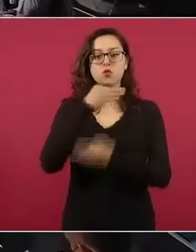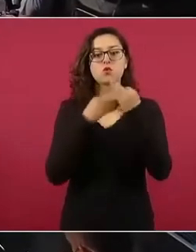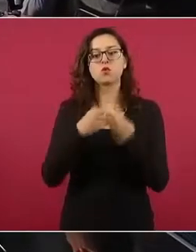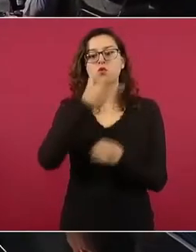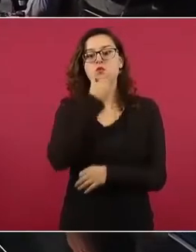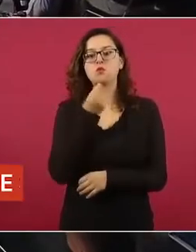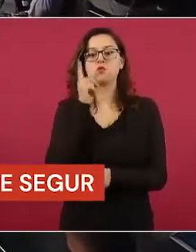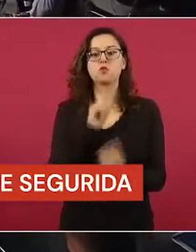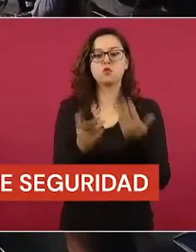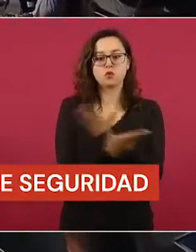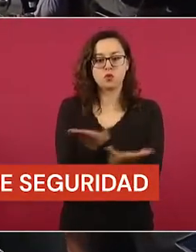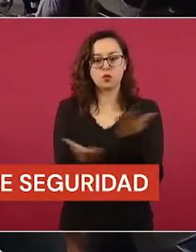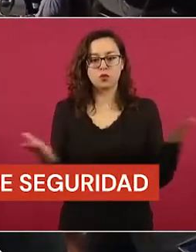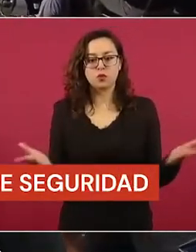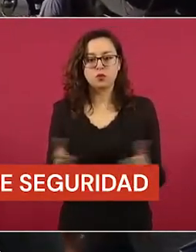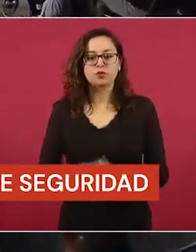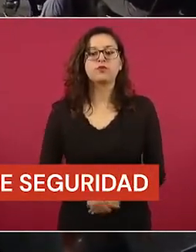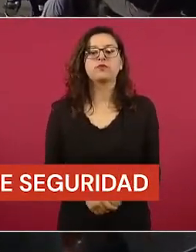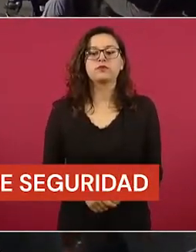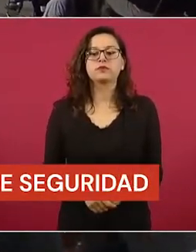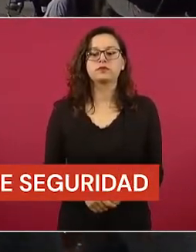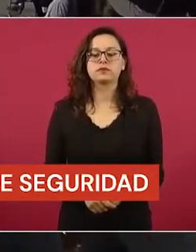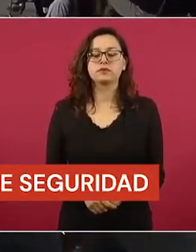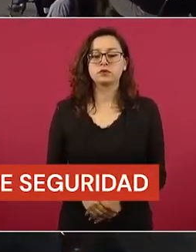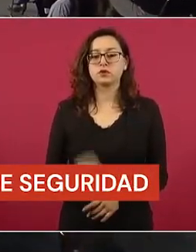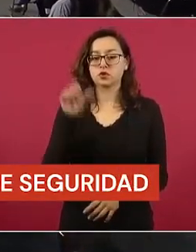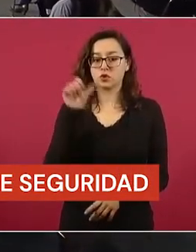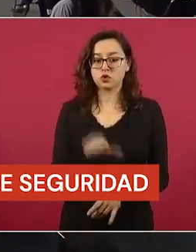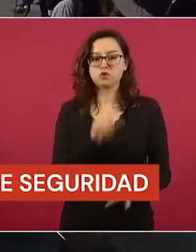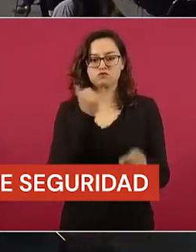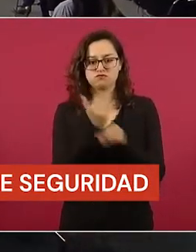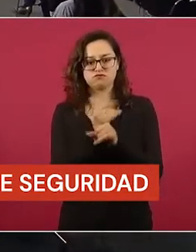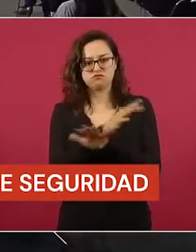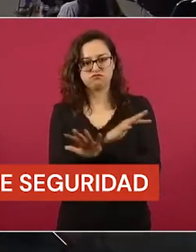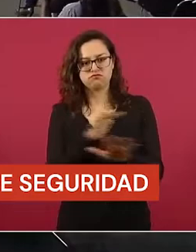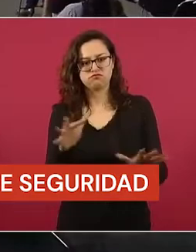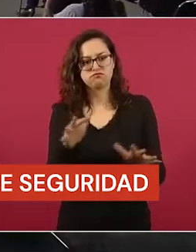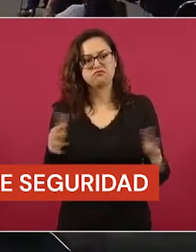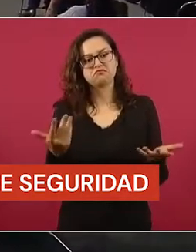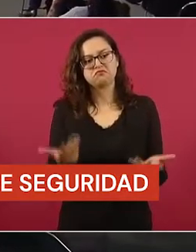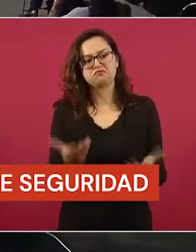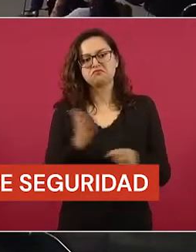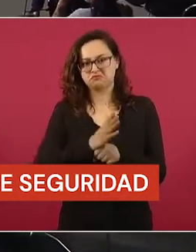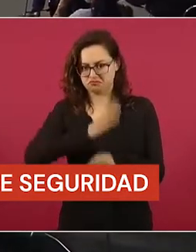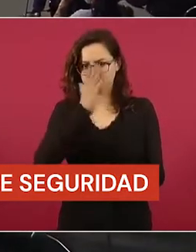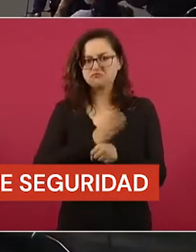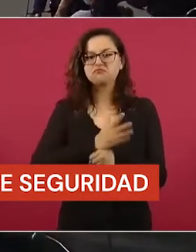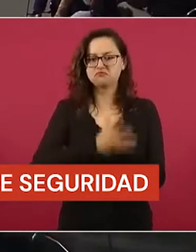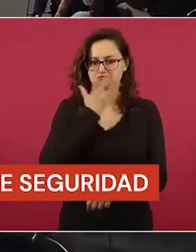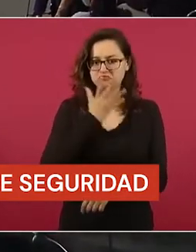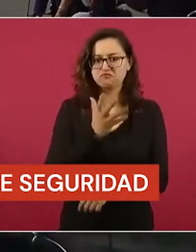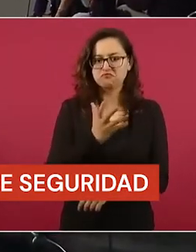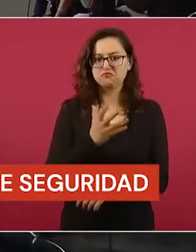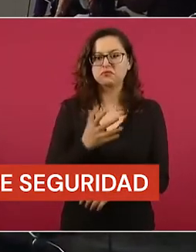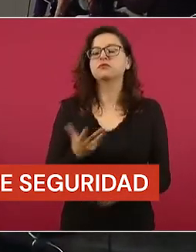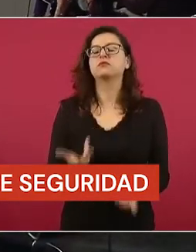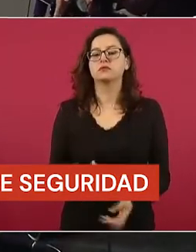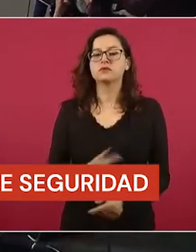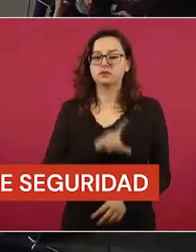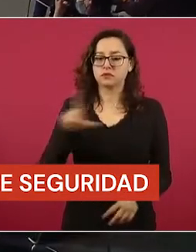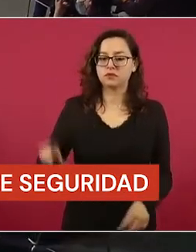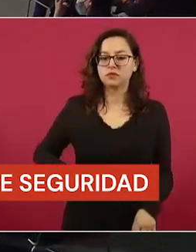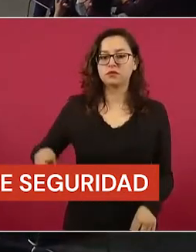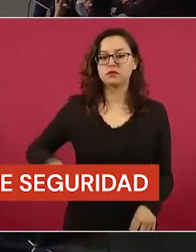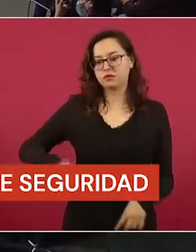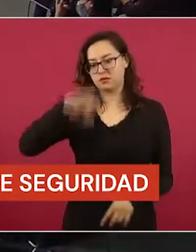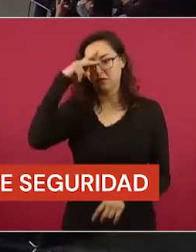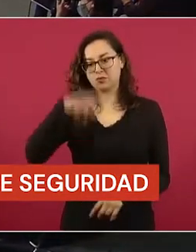Vamos a dar cuenta del informe Cero Impunidad, que es una acción coordinada del Gobierno de México a través de la